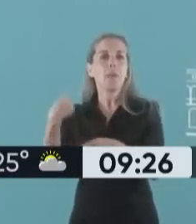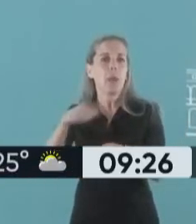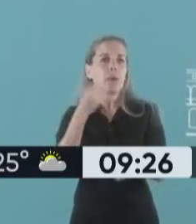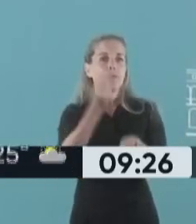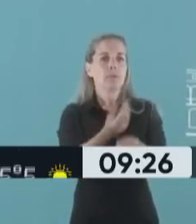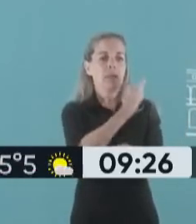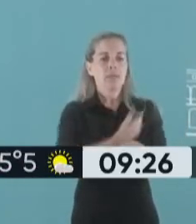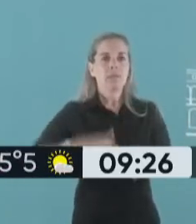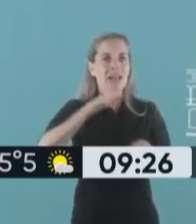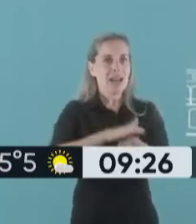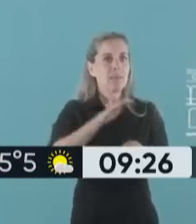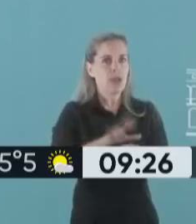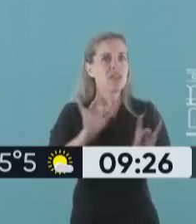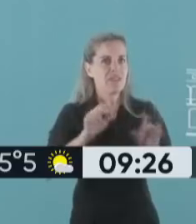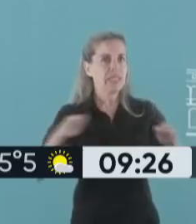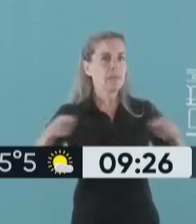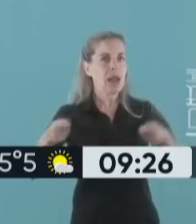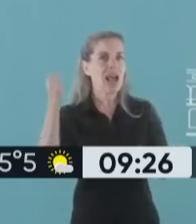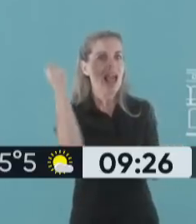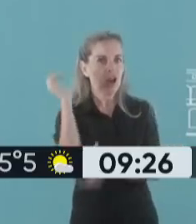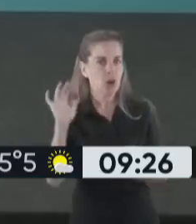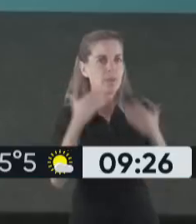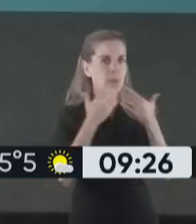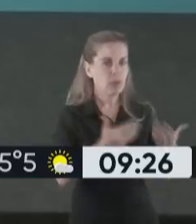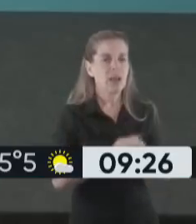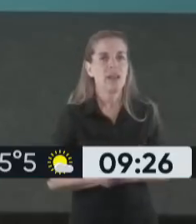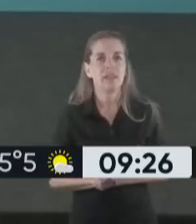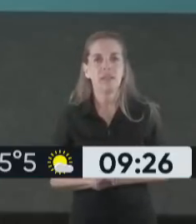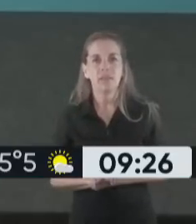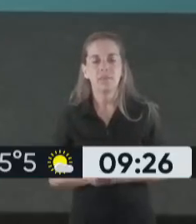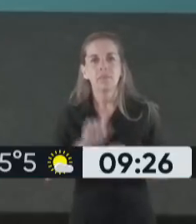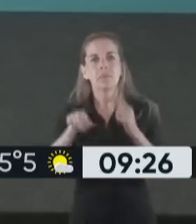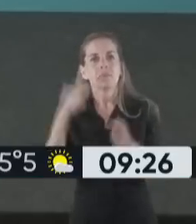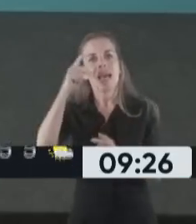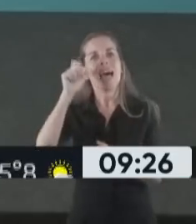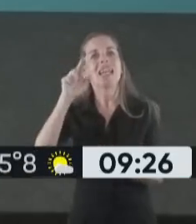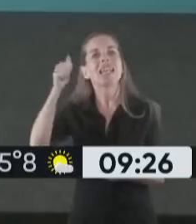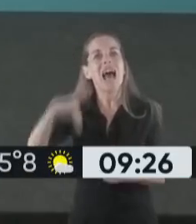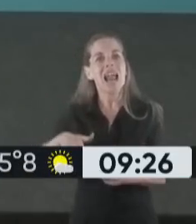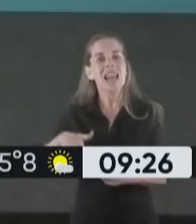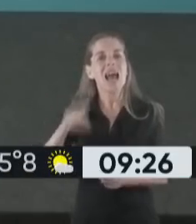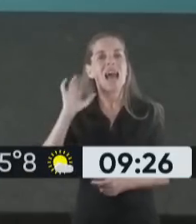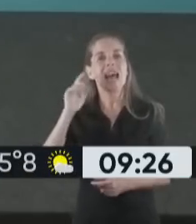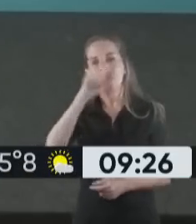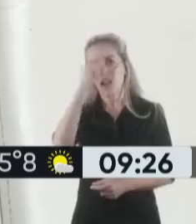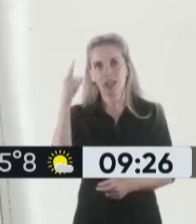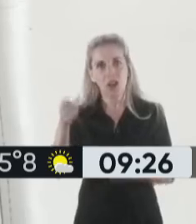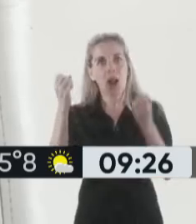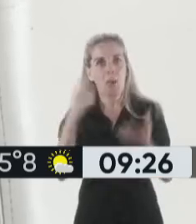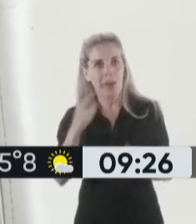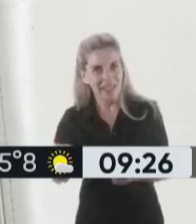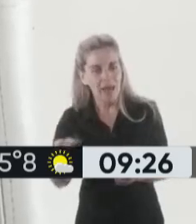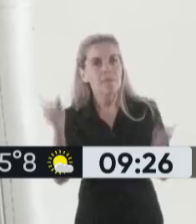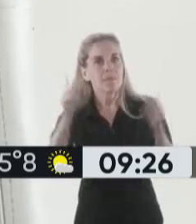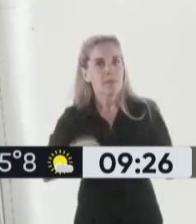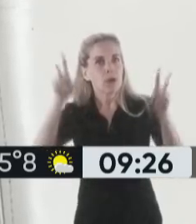esas cosas influye en el día a día de la economía. Muchas gracias, Juan Pablo. Hernán Mundo, Radio Nacional. Hernán, Gabriela, buen día. ¿Cómo estás? Volviendo al